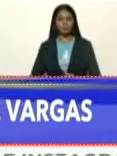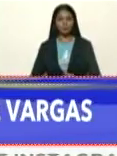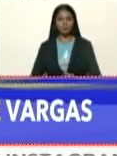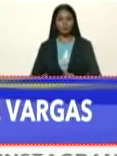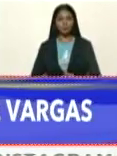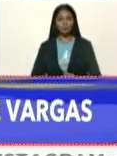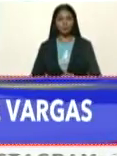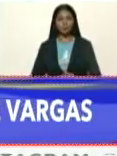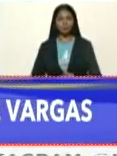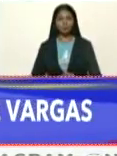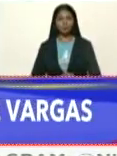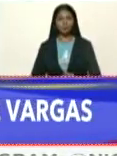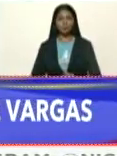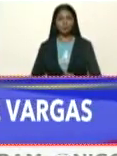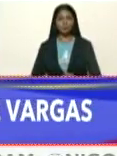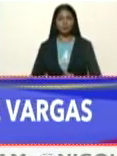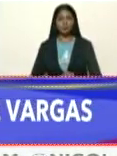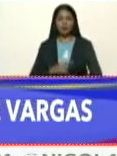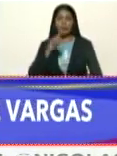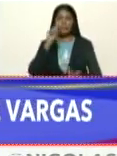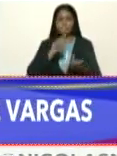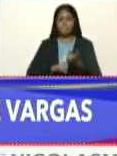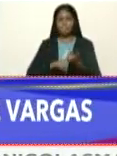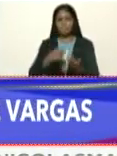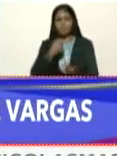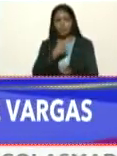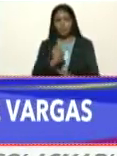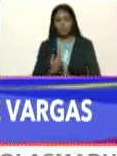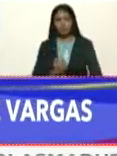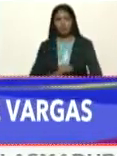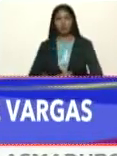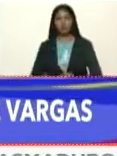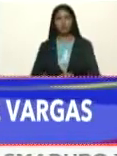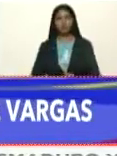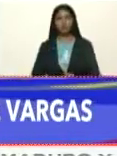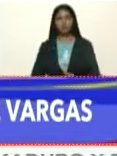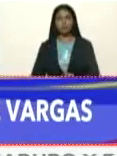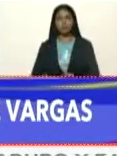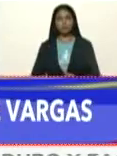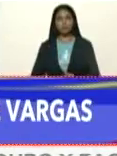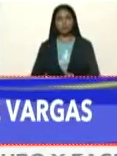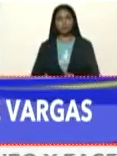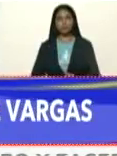primera combatiente Cilia Flores de Maduro,